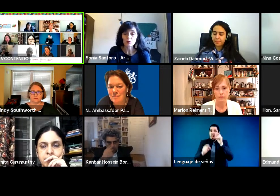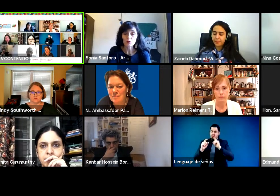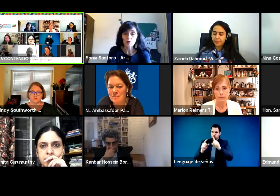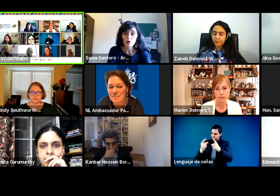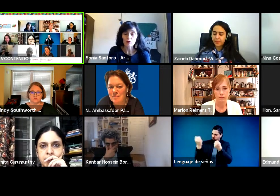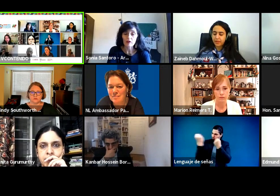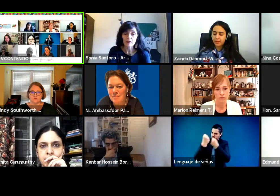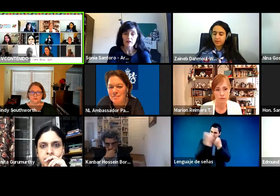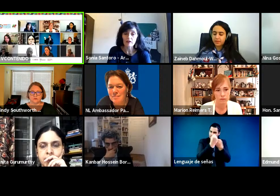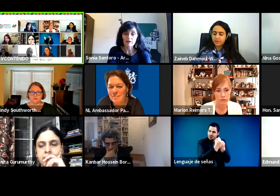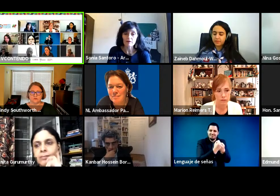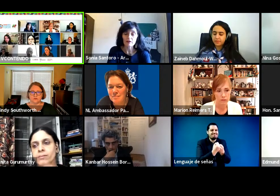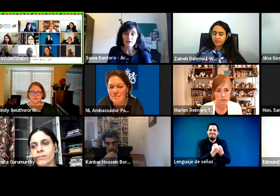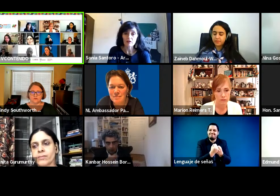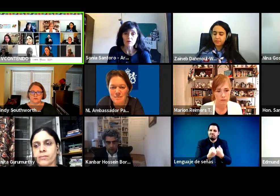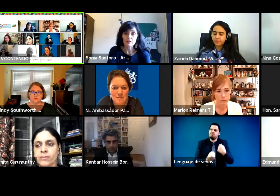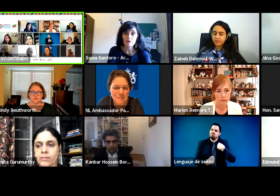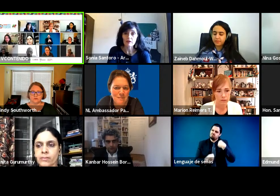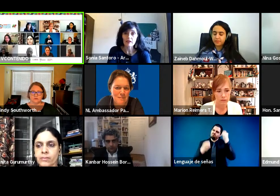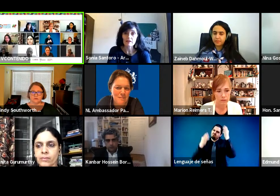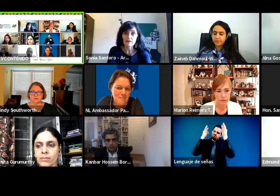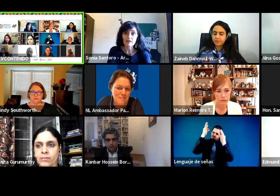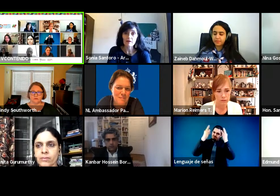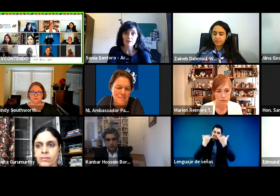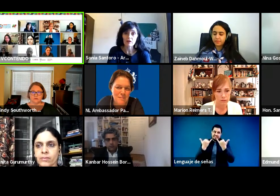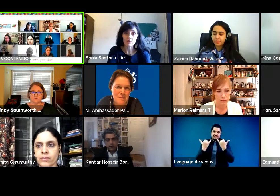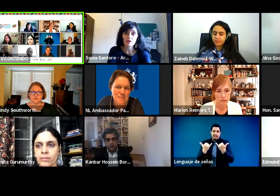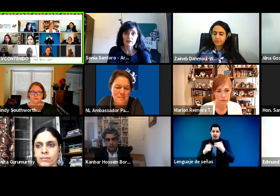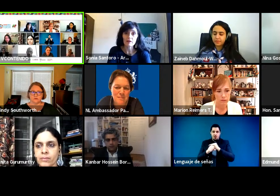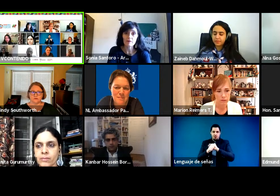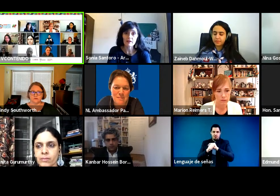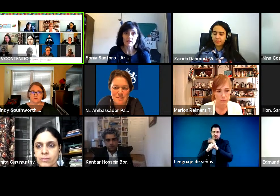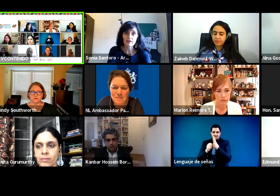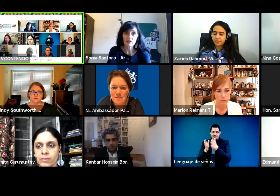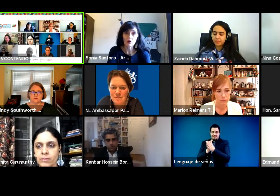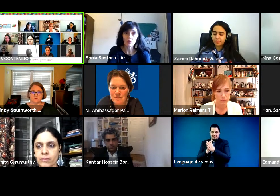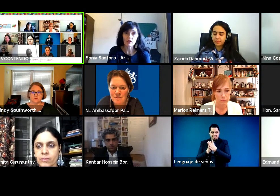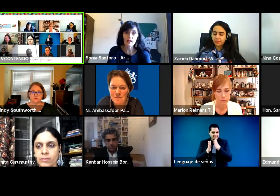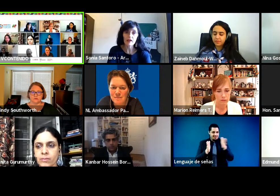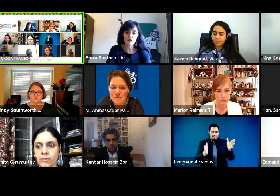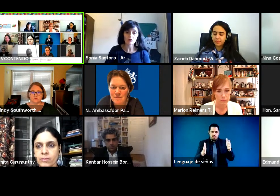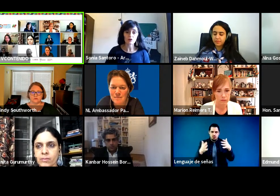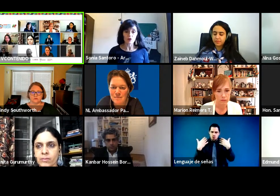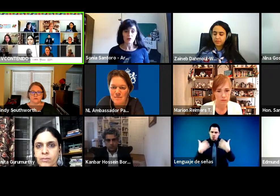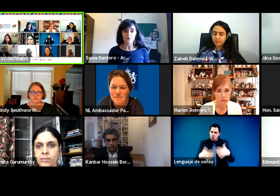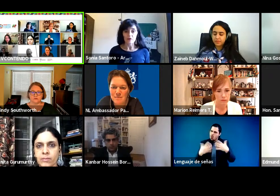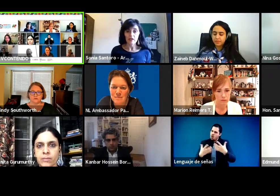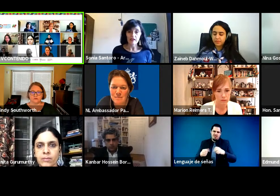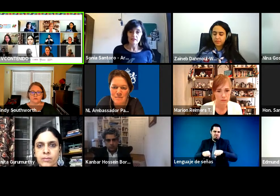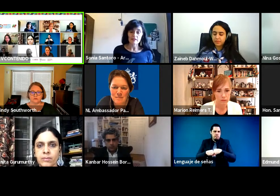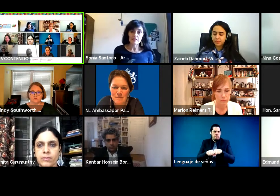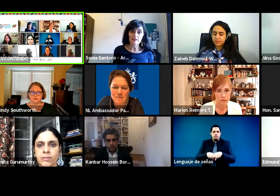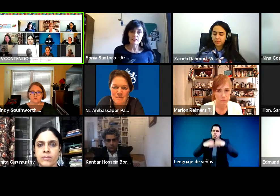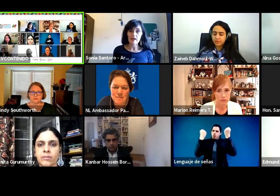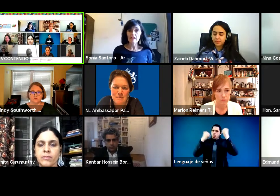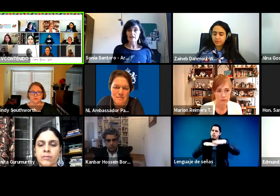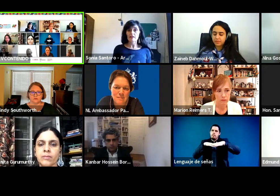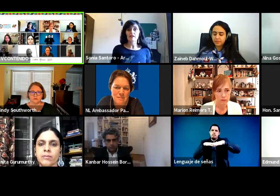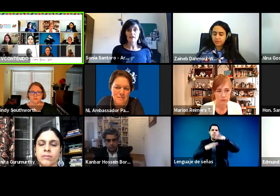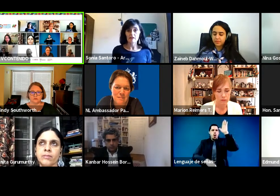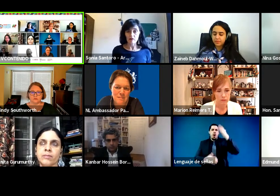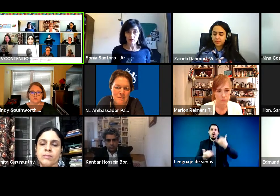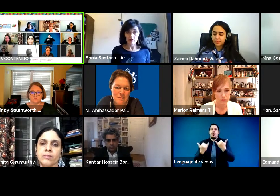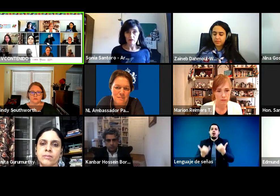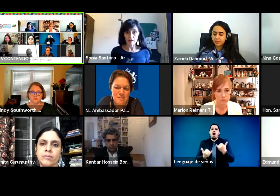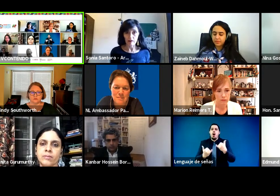justamente le dio visibilidad a este tema, ¿no? Al tema de los cuidados y la necesidad